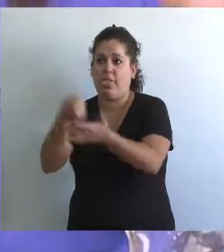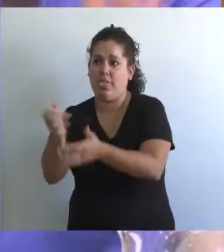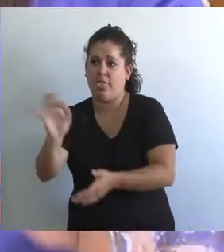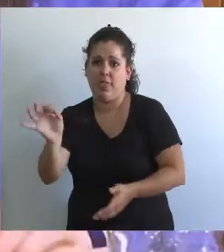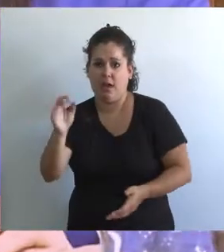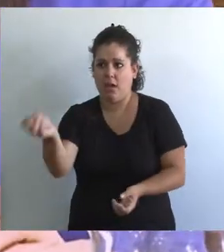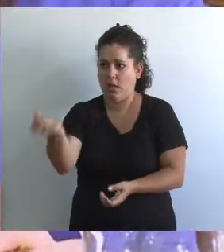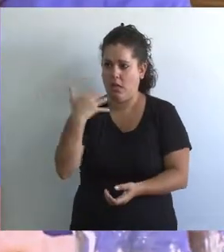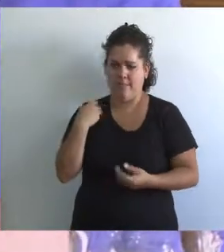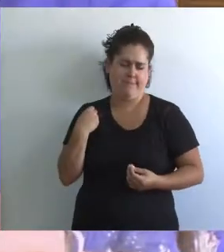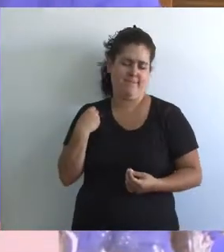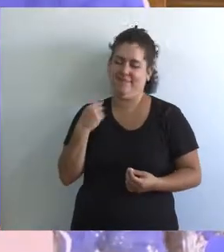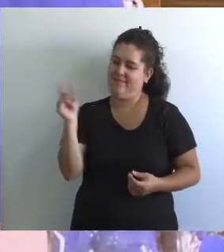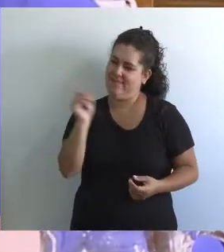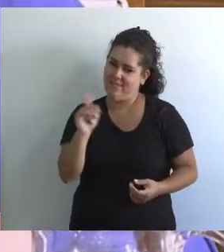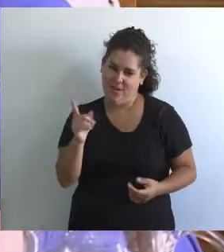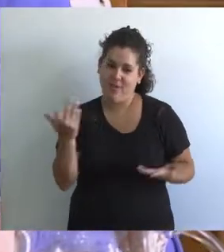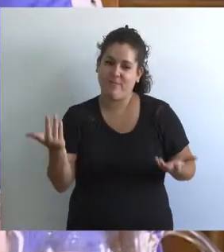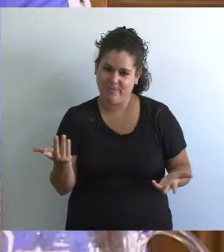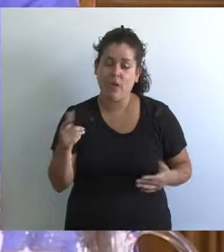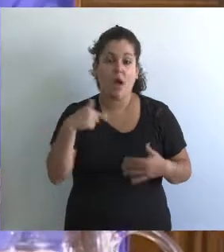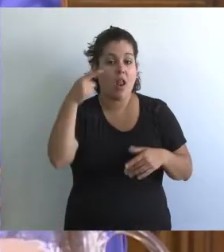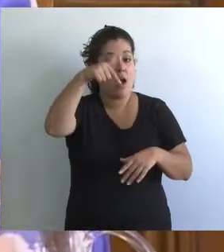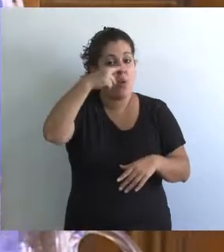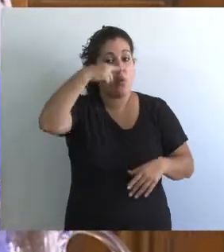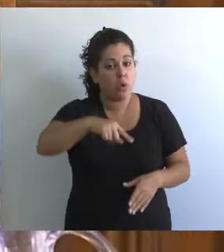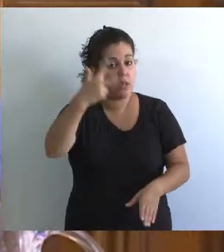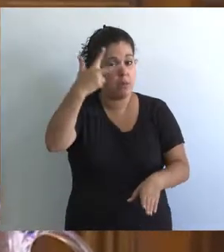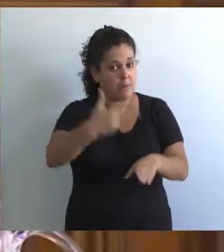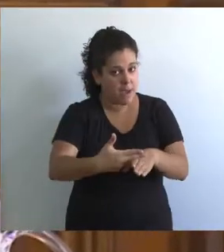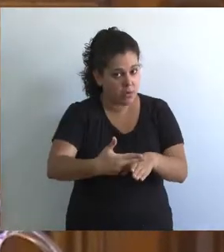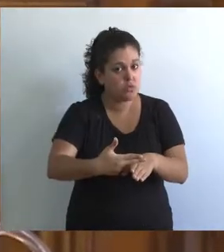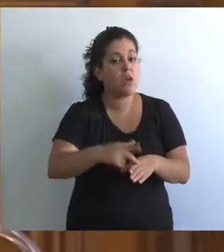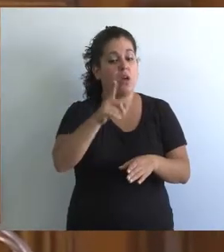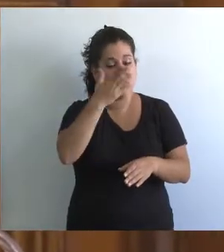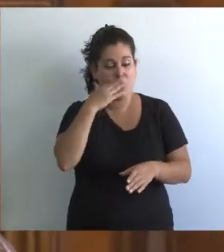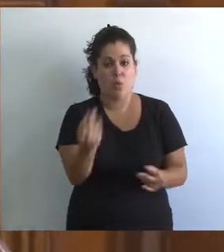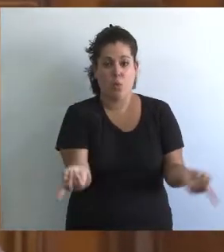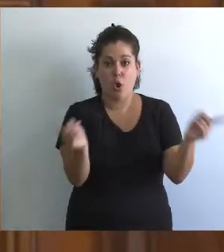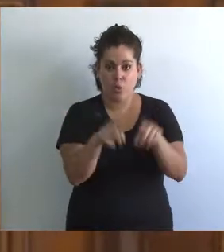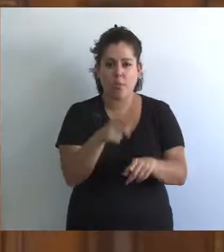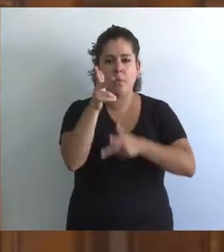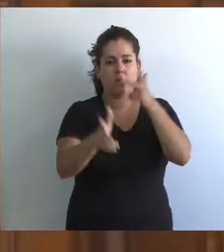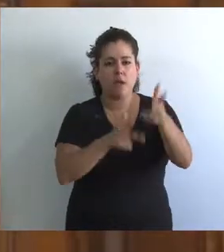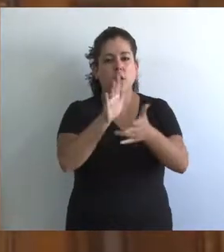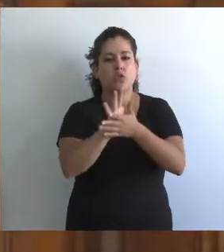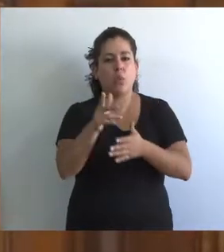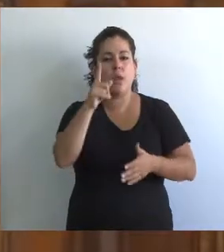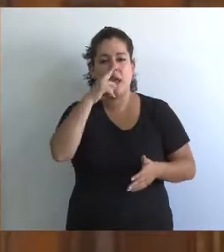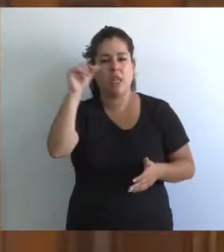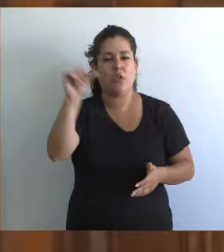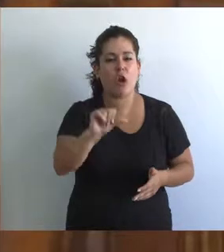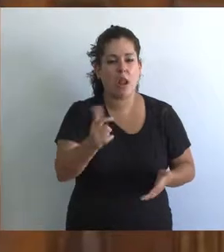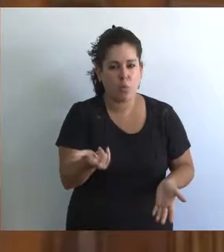rebote de cosas que no tiene por qué cumplir como la cuestión impositiva. Vamos a hacer la última pausa en Pasos Perdidos, enseguida volvemos y vamos a estar hablando